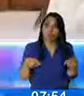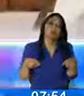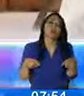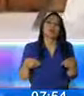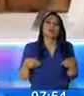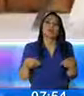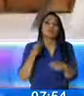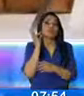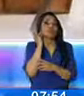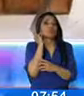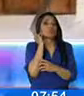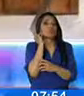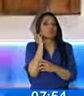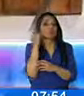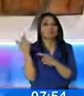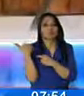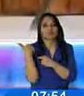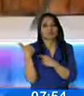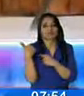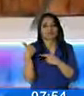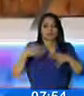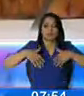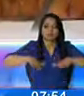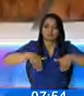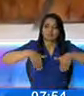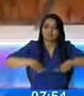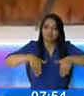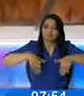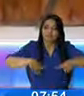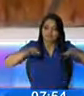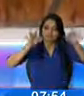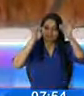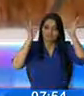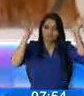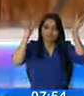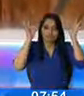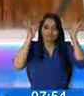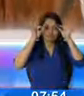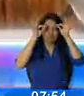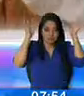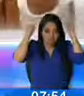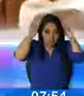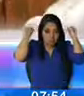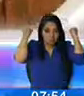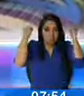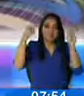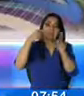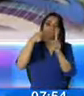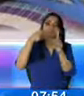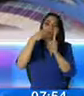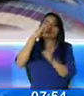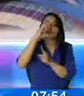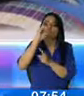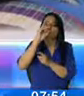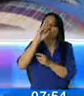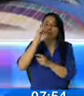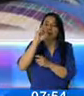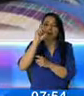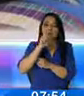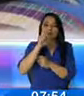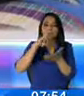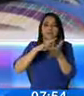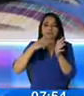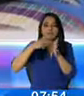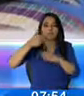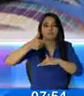vestidora es la encargada de confeccionar y de vestir al coraza coraza significa ser el rey amo o señor